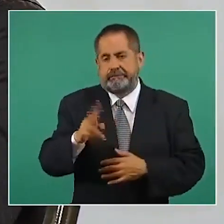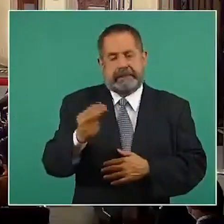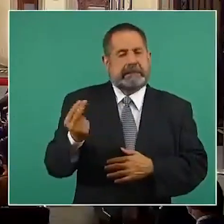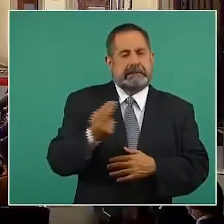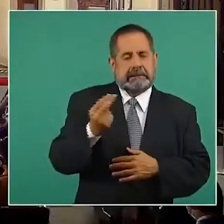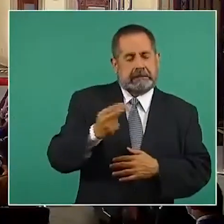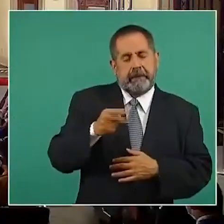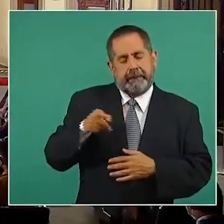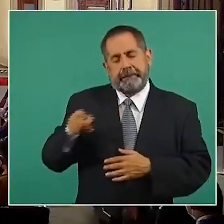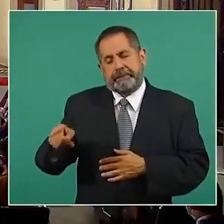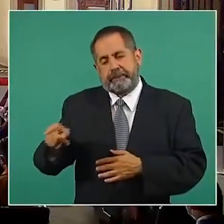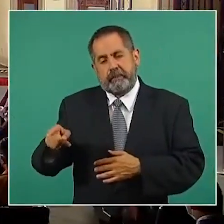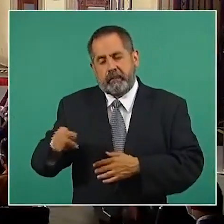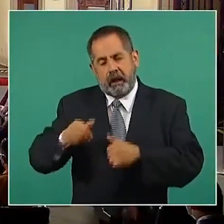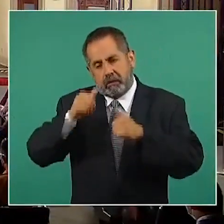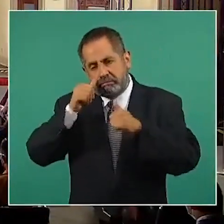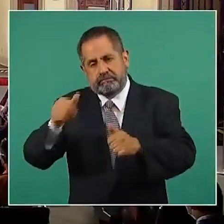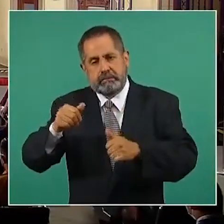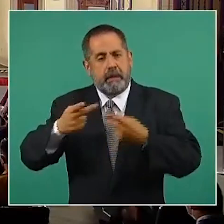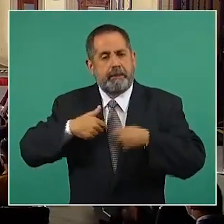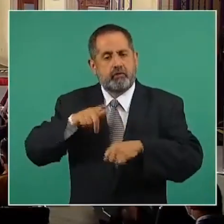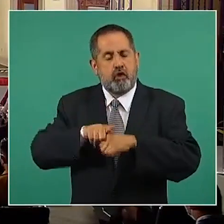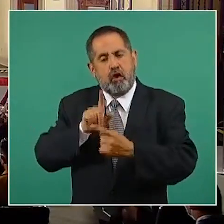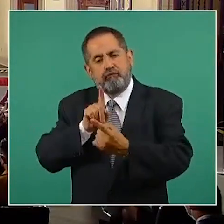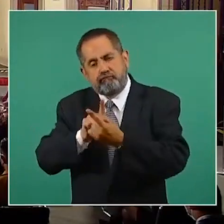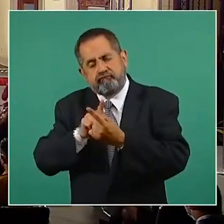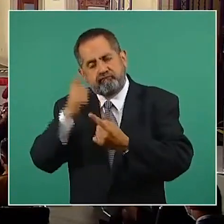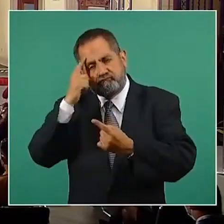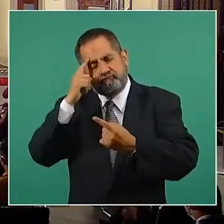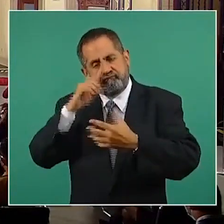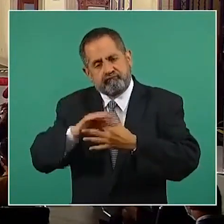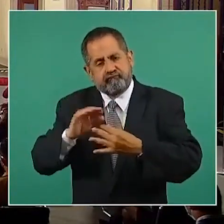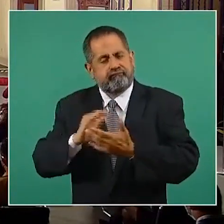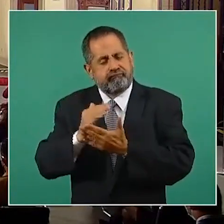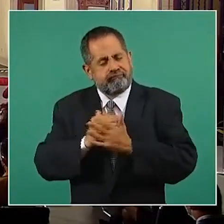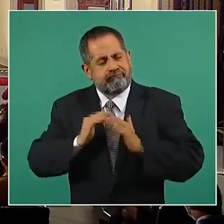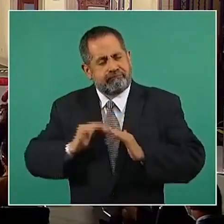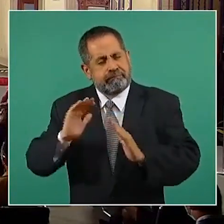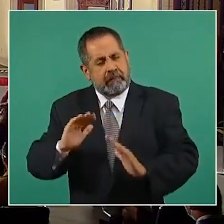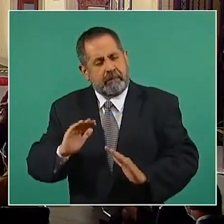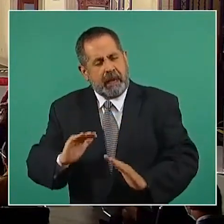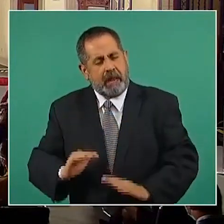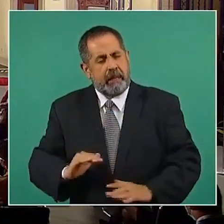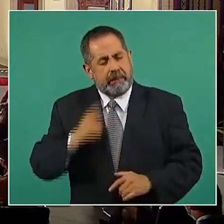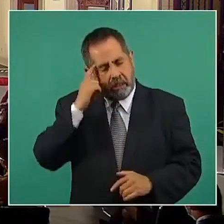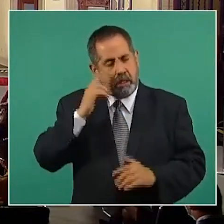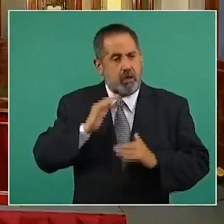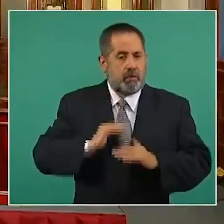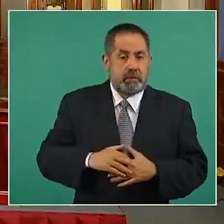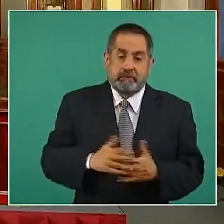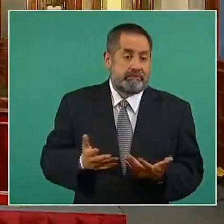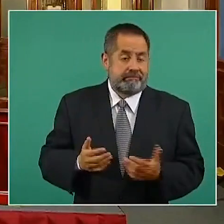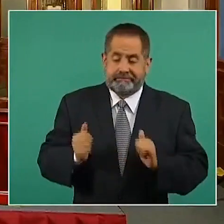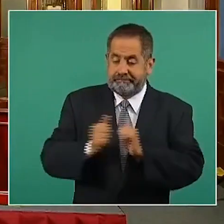requirieron de una atención personalizada de manera que pudiera mitigar los efectos de la pandemia. Todo esto en